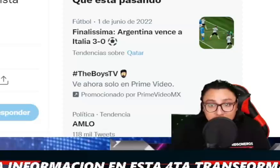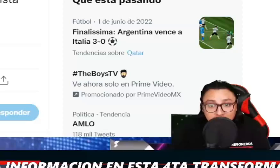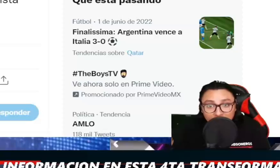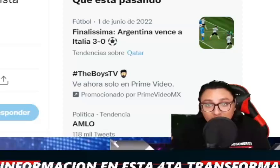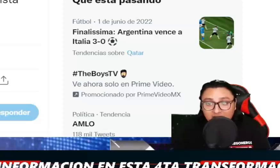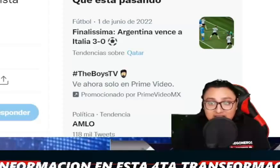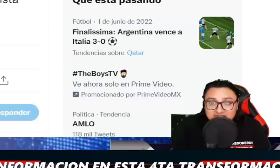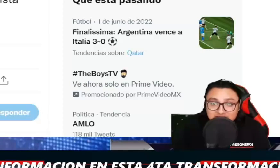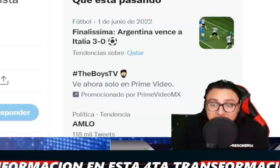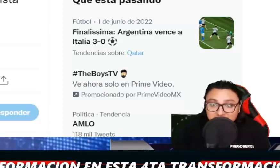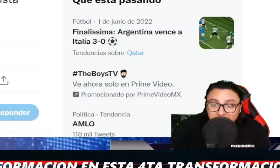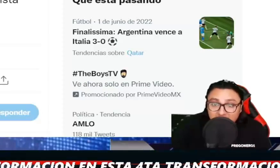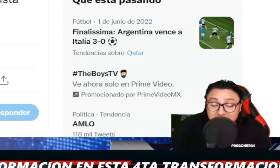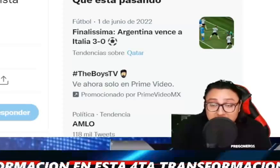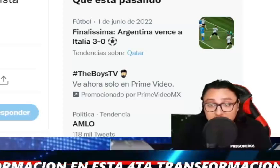de Alito,